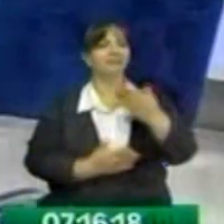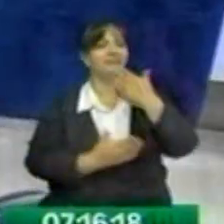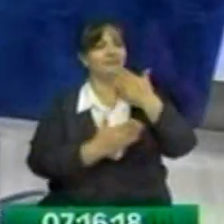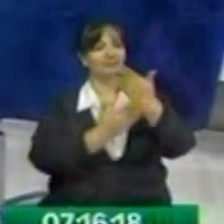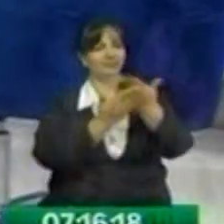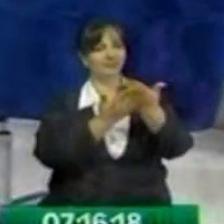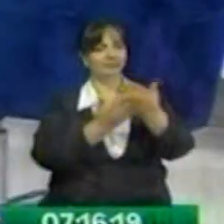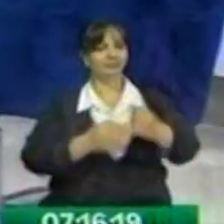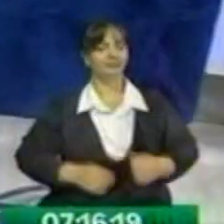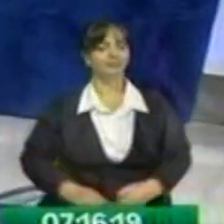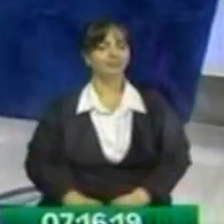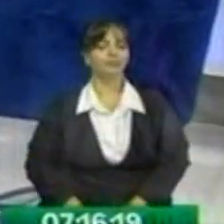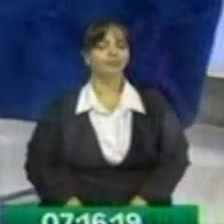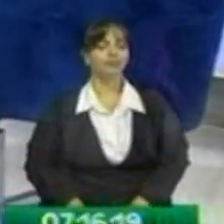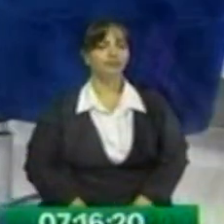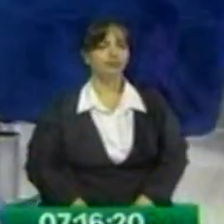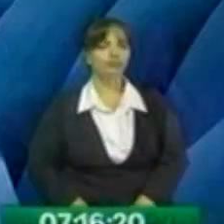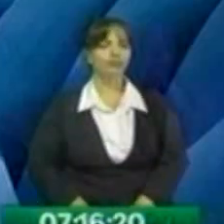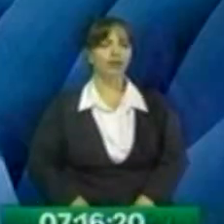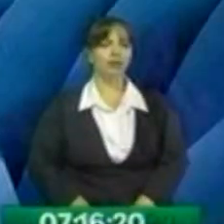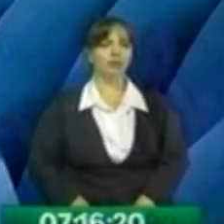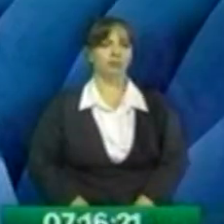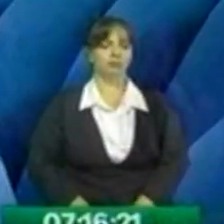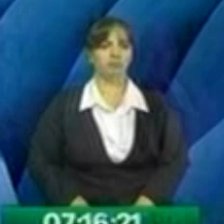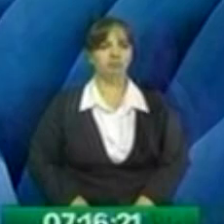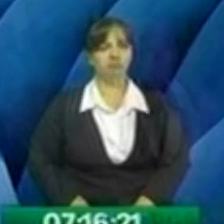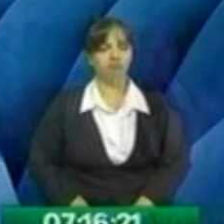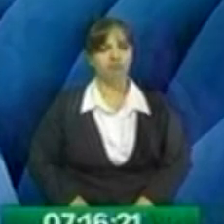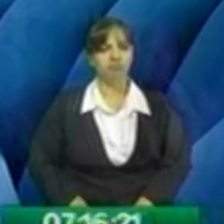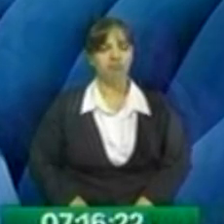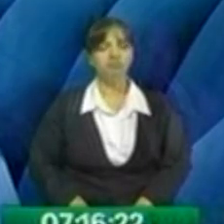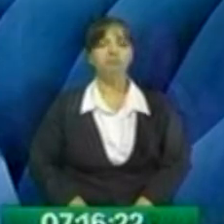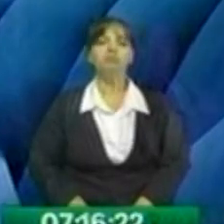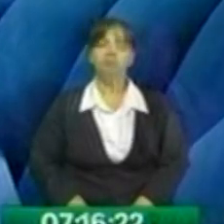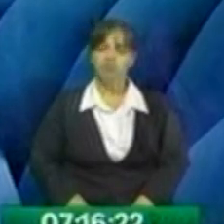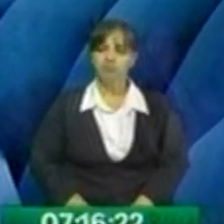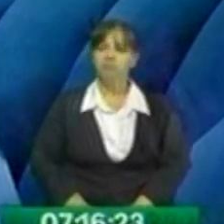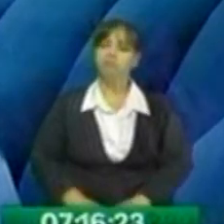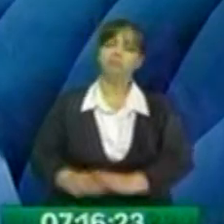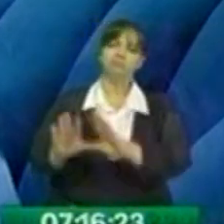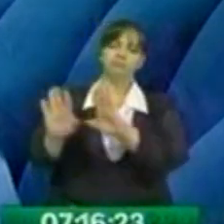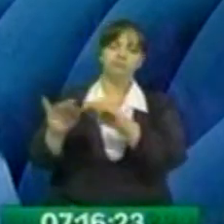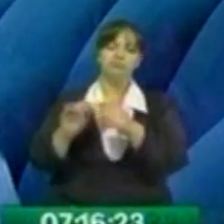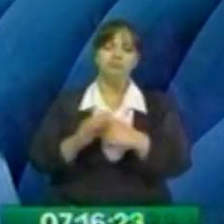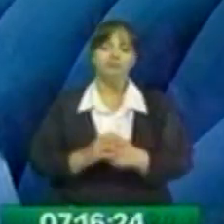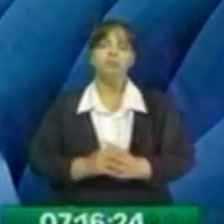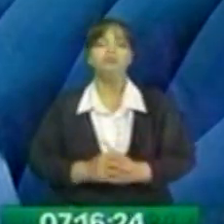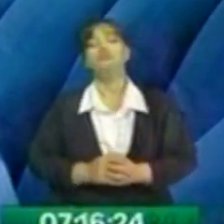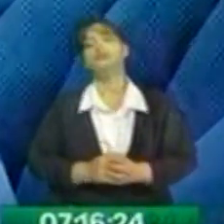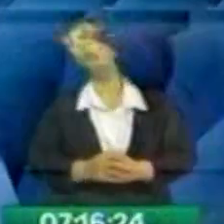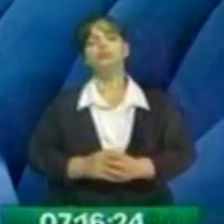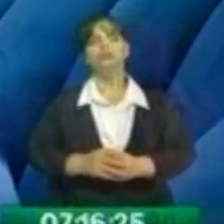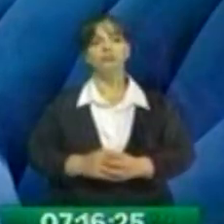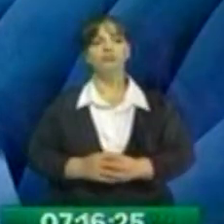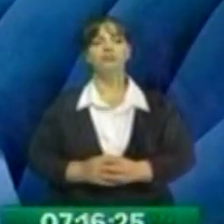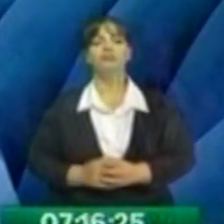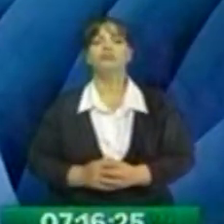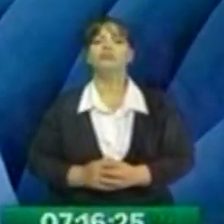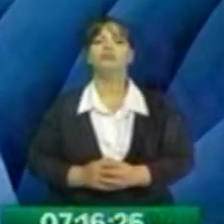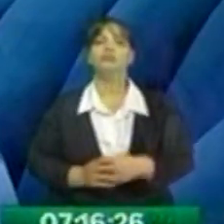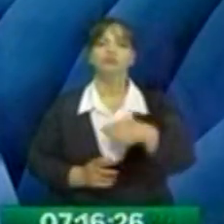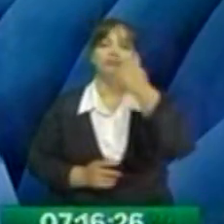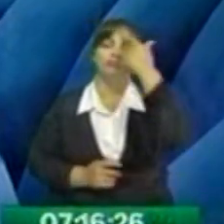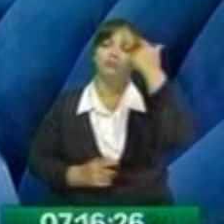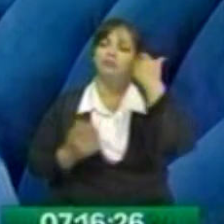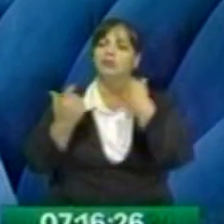¿cómo estás? Quisiera comenzar la entrevista haciendo hincapié y puntualización en aquello que en algún